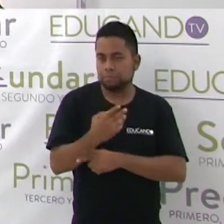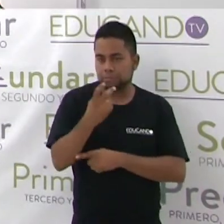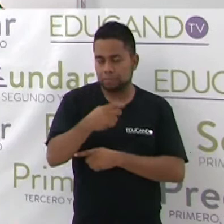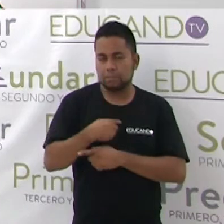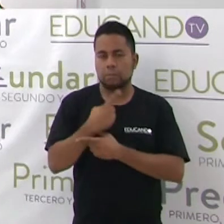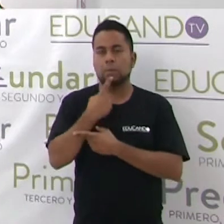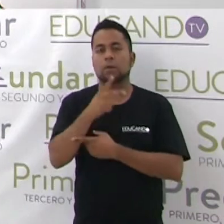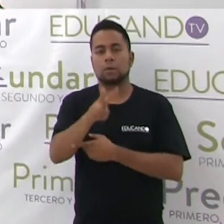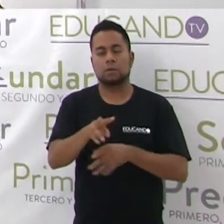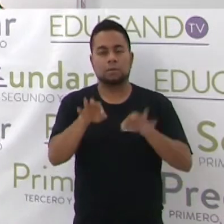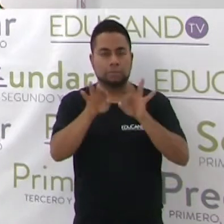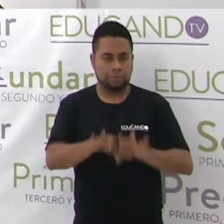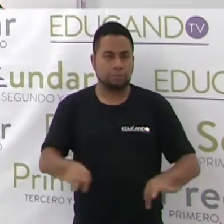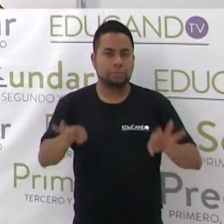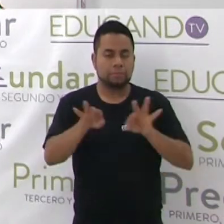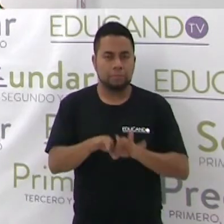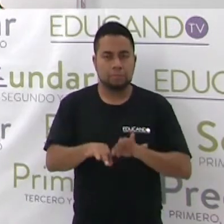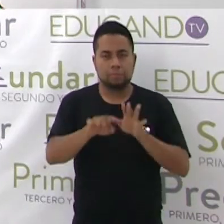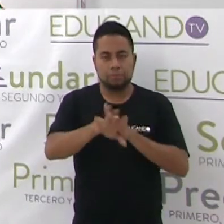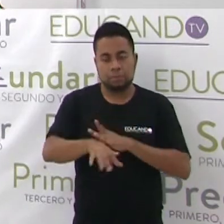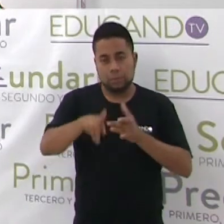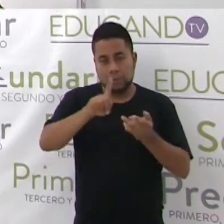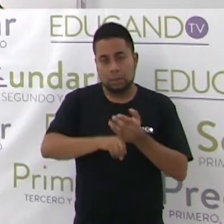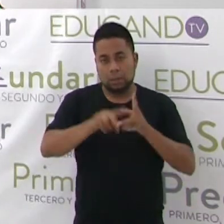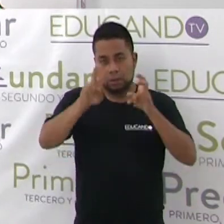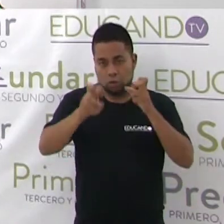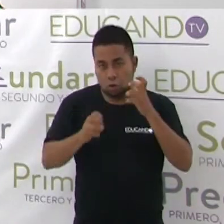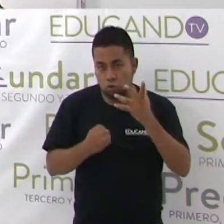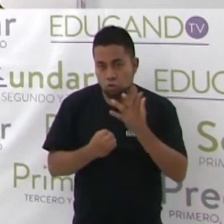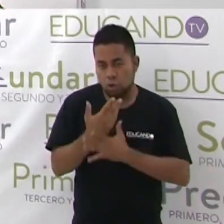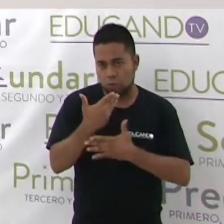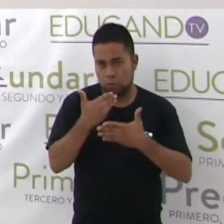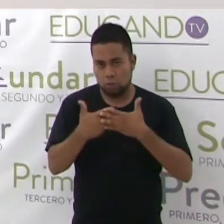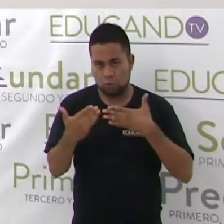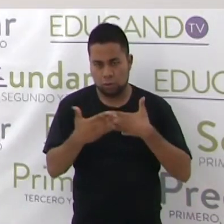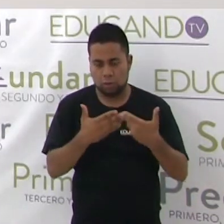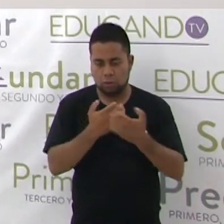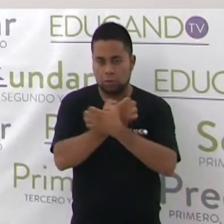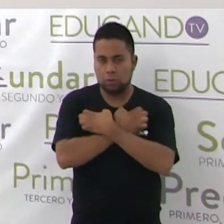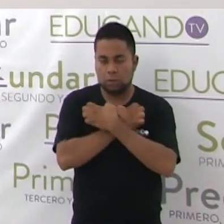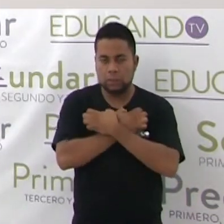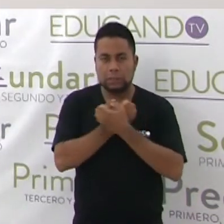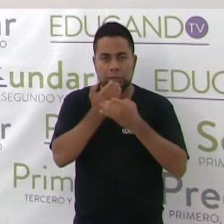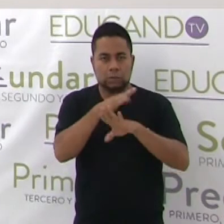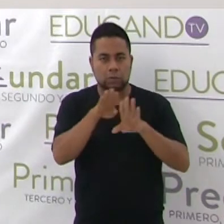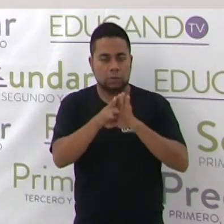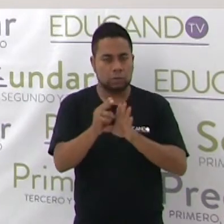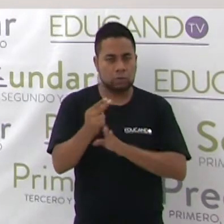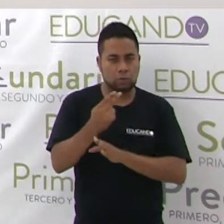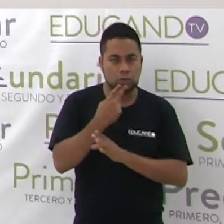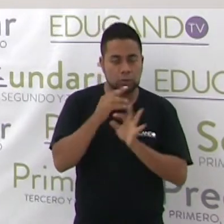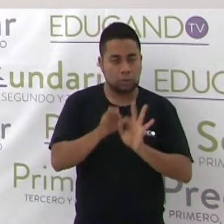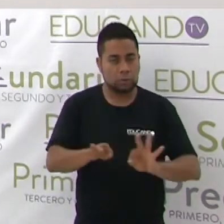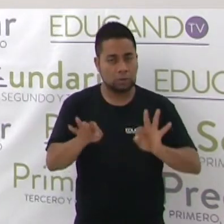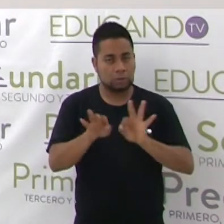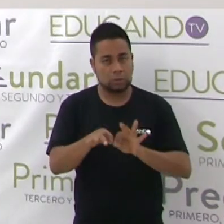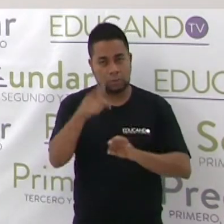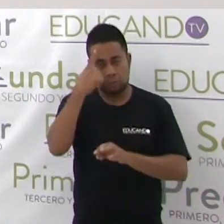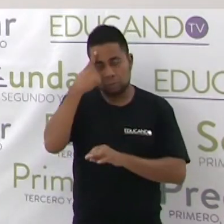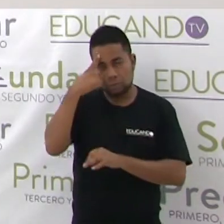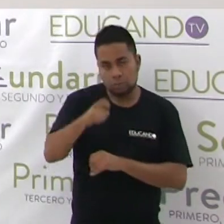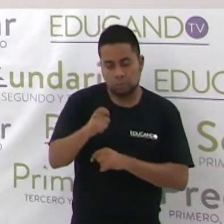digo, es importante que ver en el modelo educativo que estamos manejando acerca del uso, importancia y relevancia